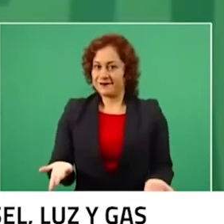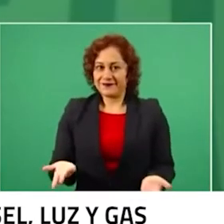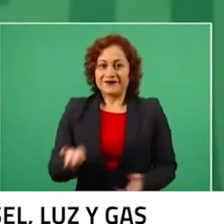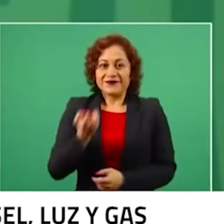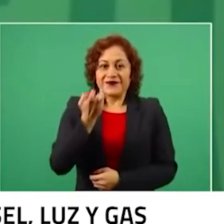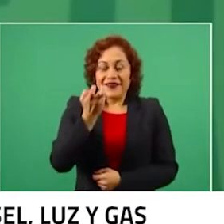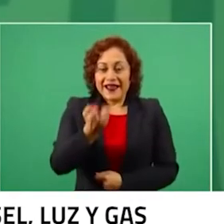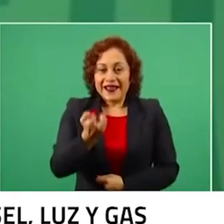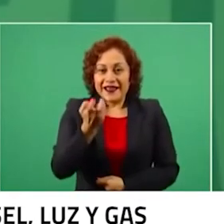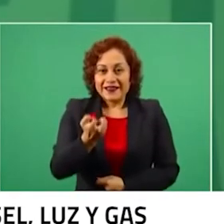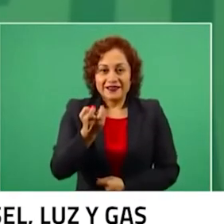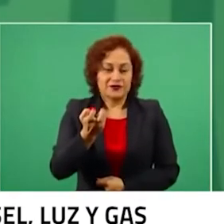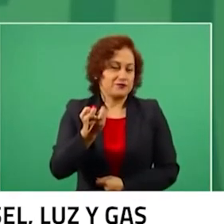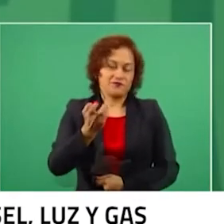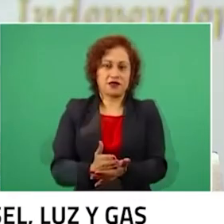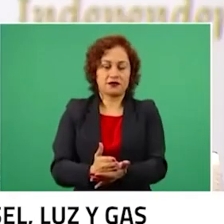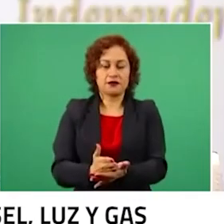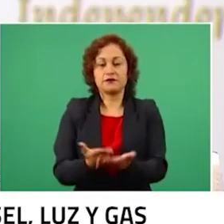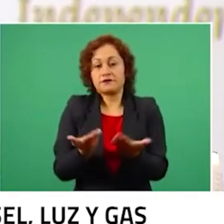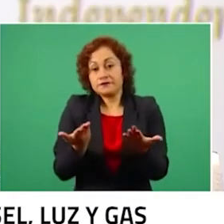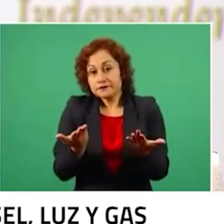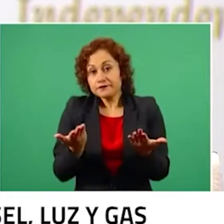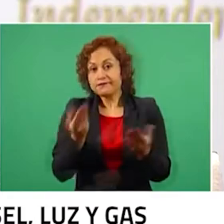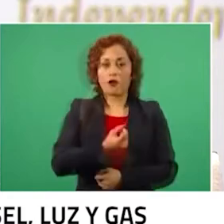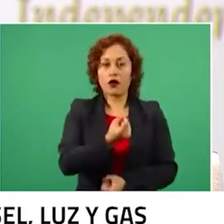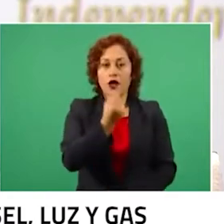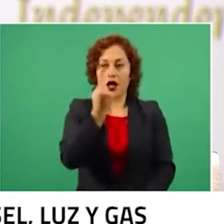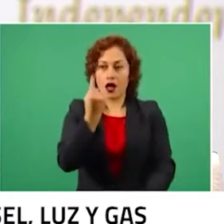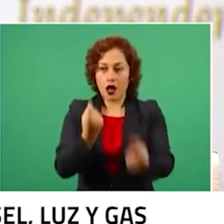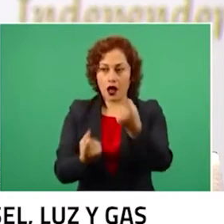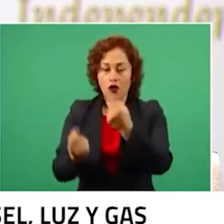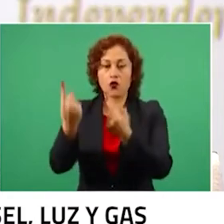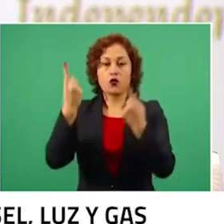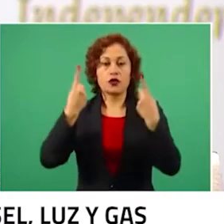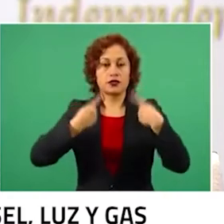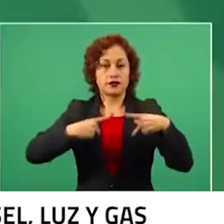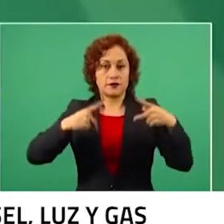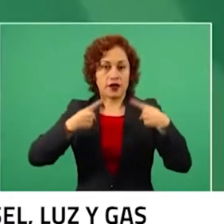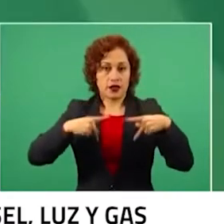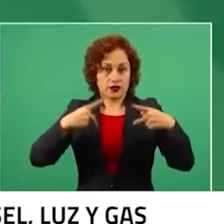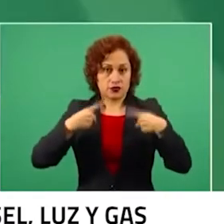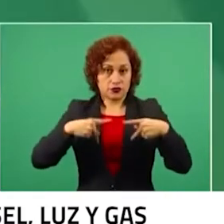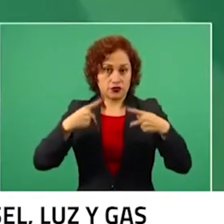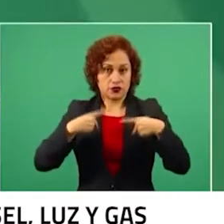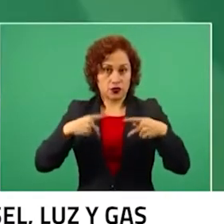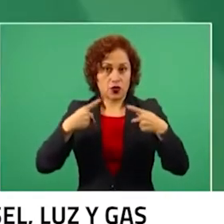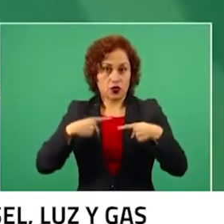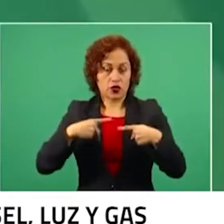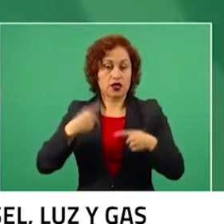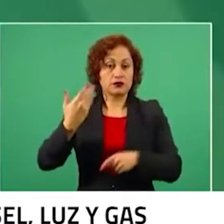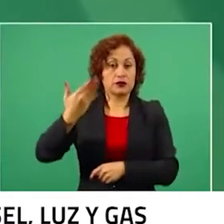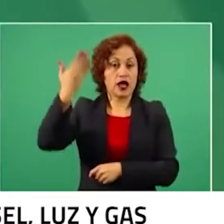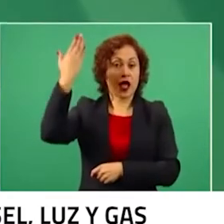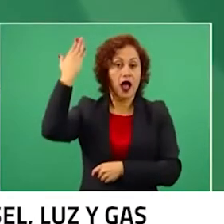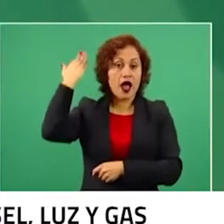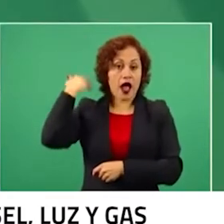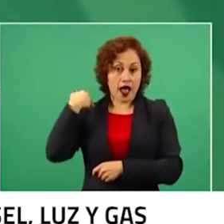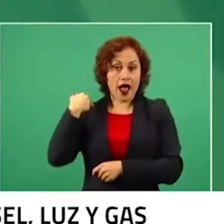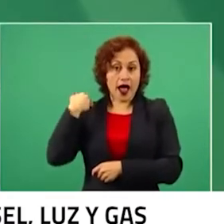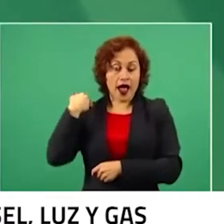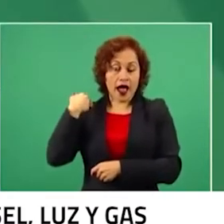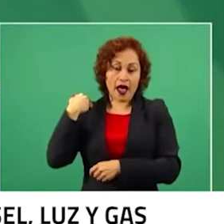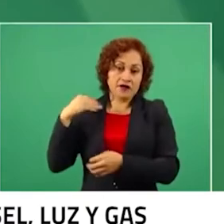no coincide con la opinión de los que sostuvieron las políticas